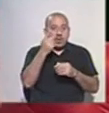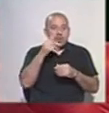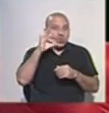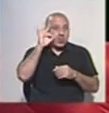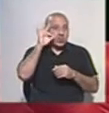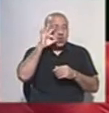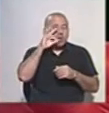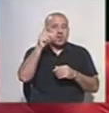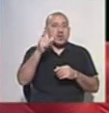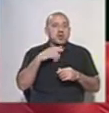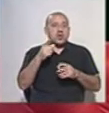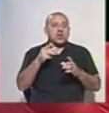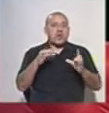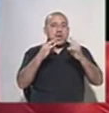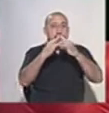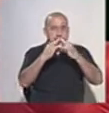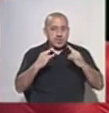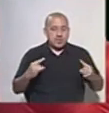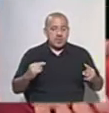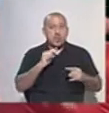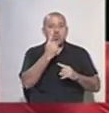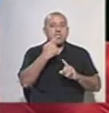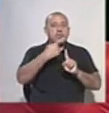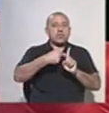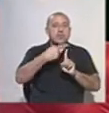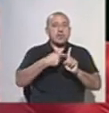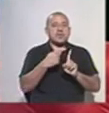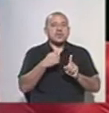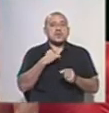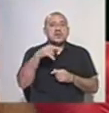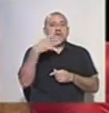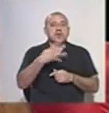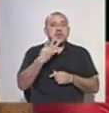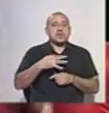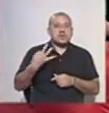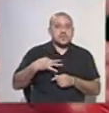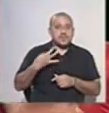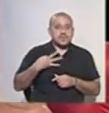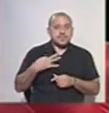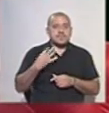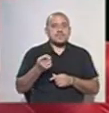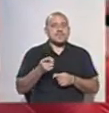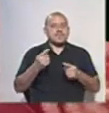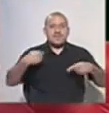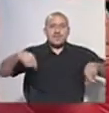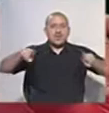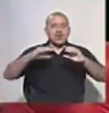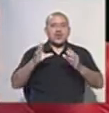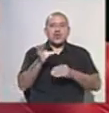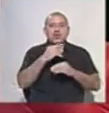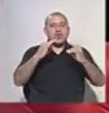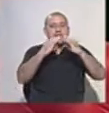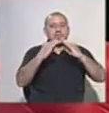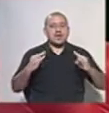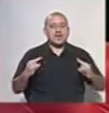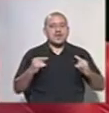de Durazno, acampamos un mes en Durazno. Teníamos un promedio de 14 años, 15. y toda la murga. Y acampamos todos juntos y tuvimos